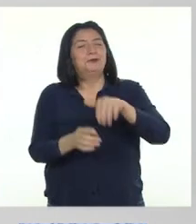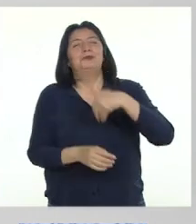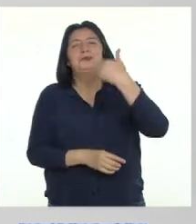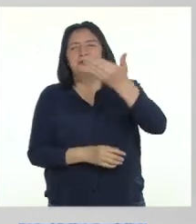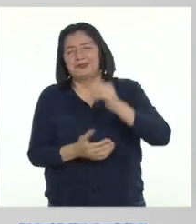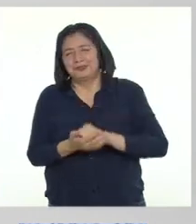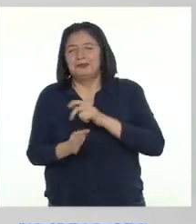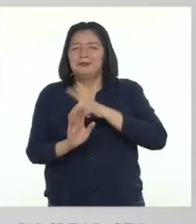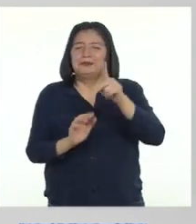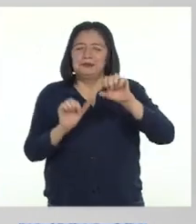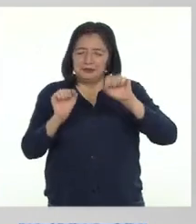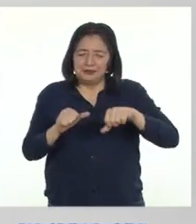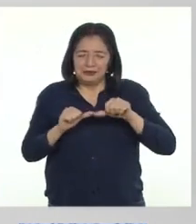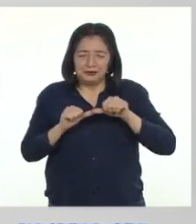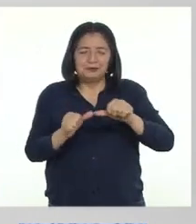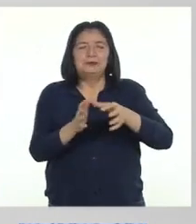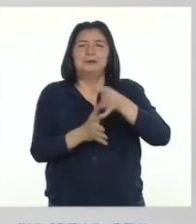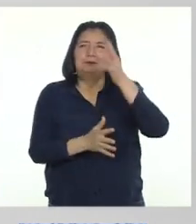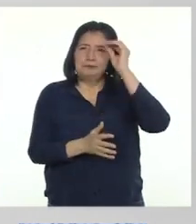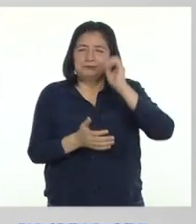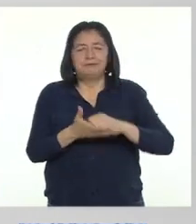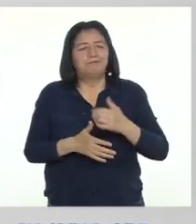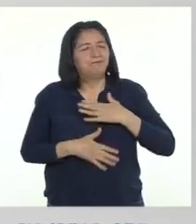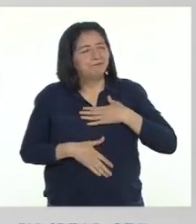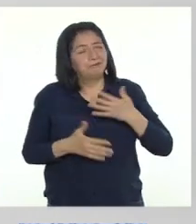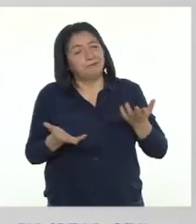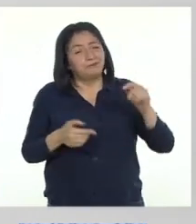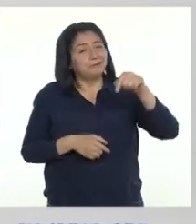próximo programa para seguir aprendiendo y